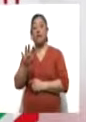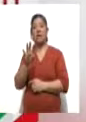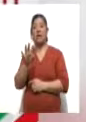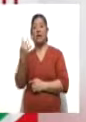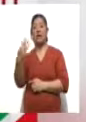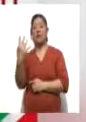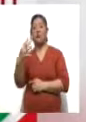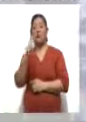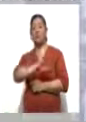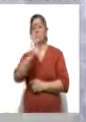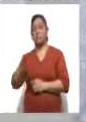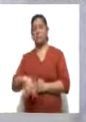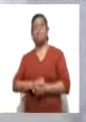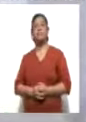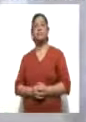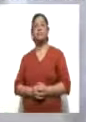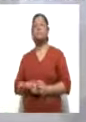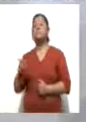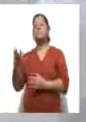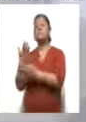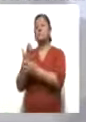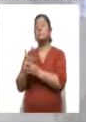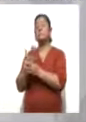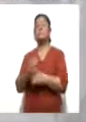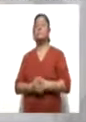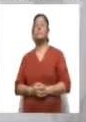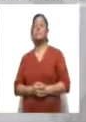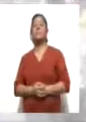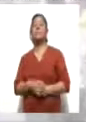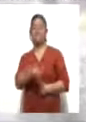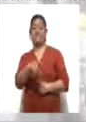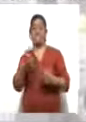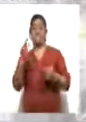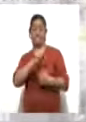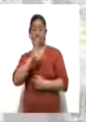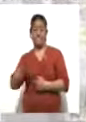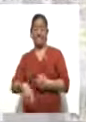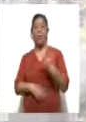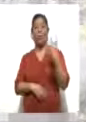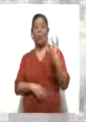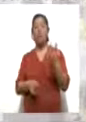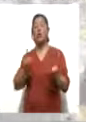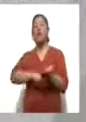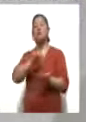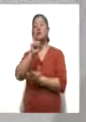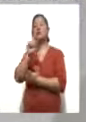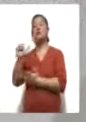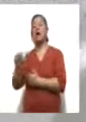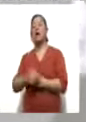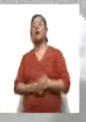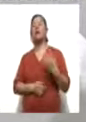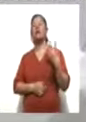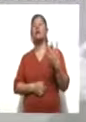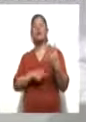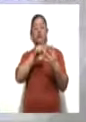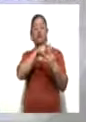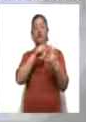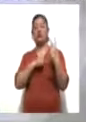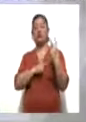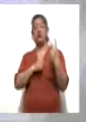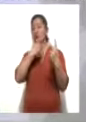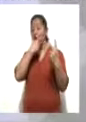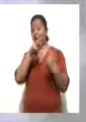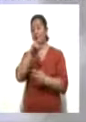2.114 fallecimientos. La dependencia informó que de las defunciones, 4 se registraron en la CESA y corresponden a 2